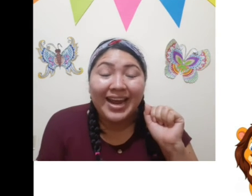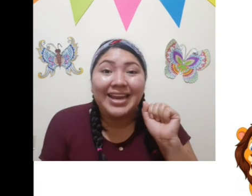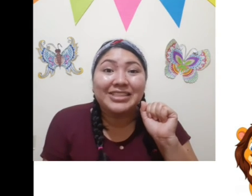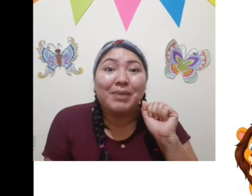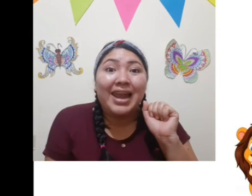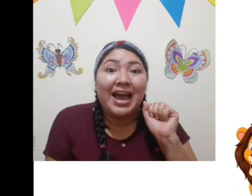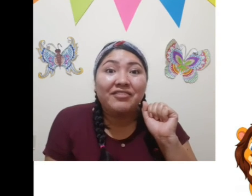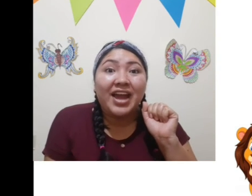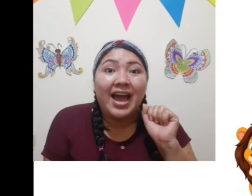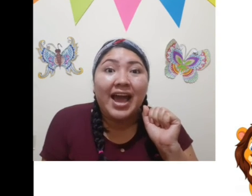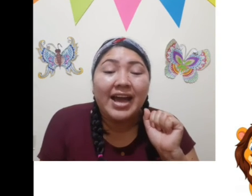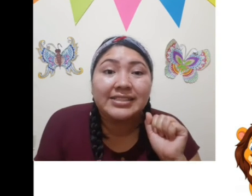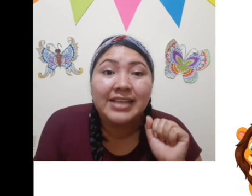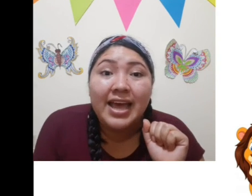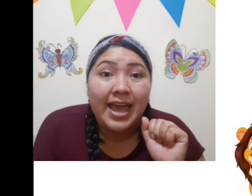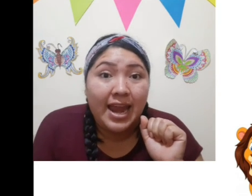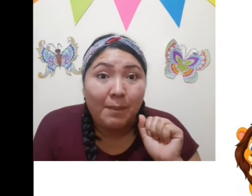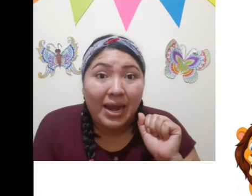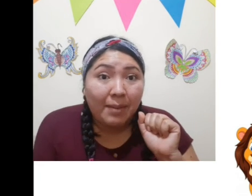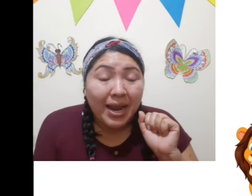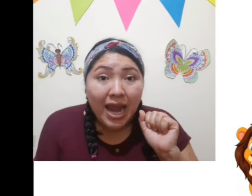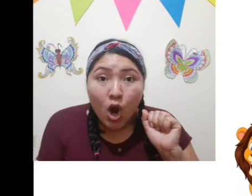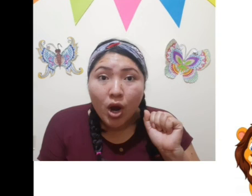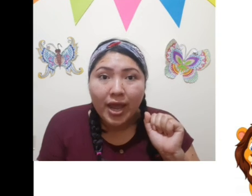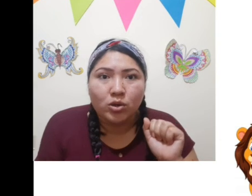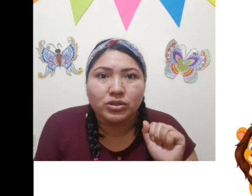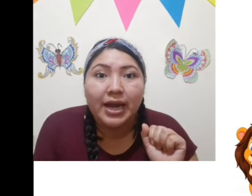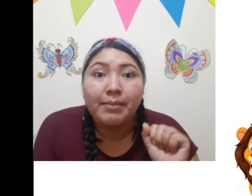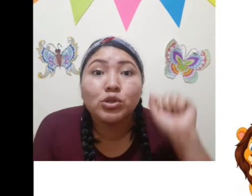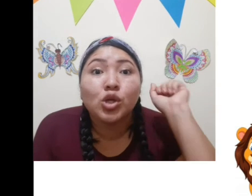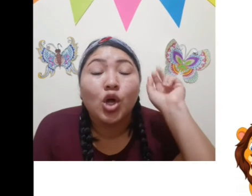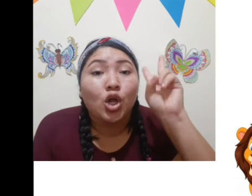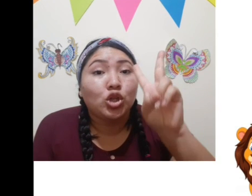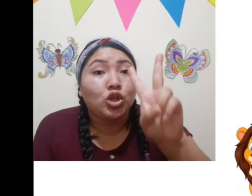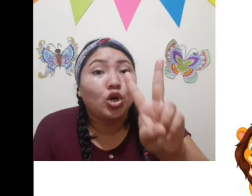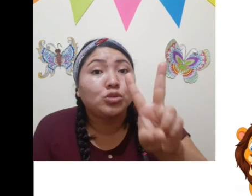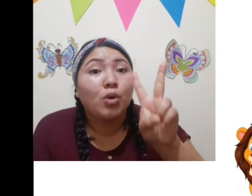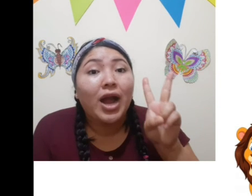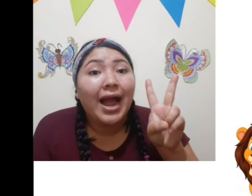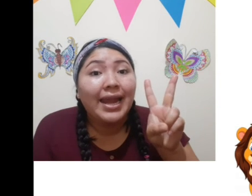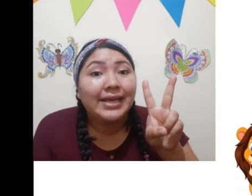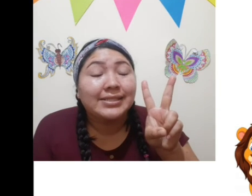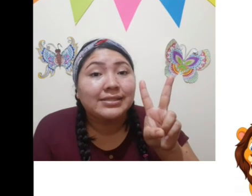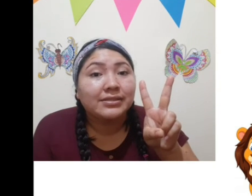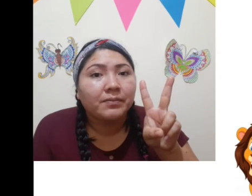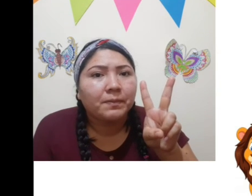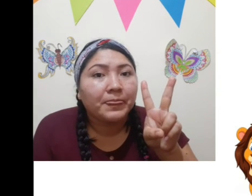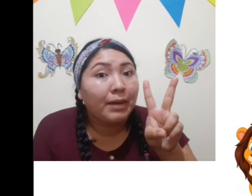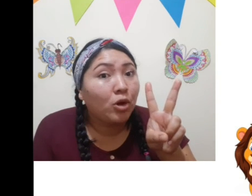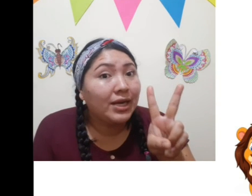encuentran en las palabras en la palabra león encontramos dos vocales